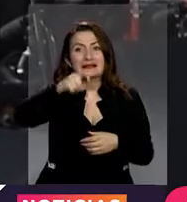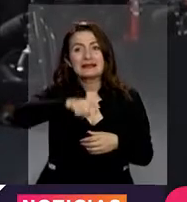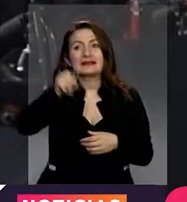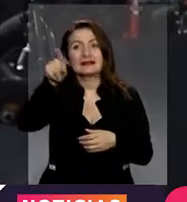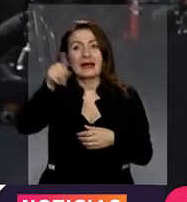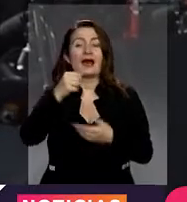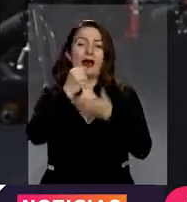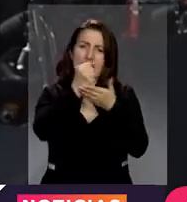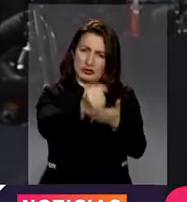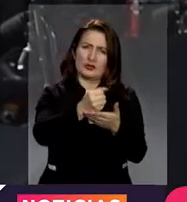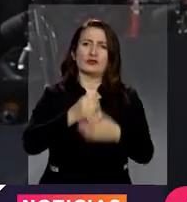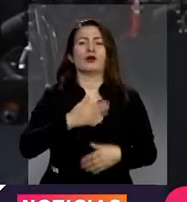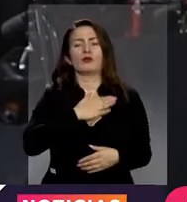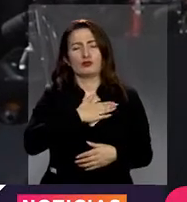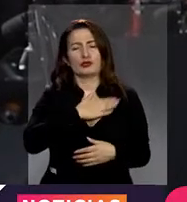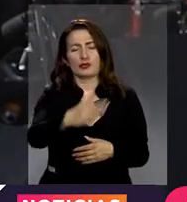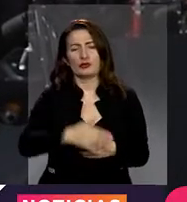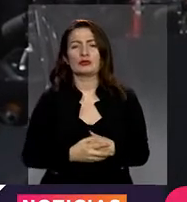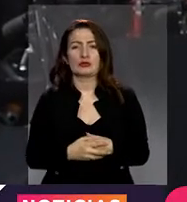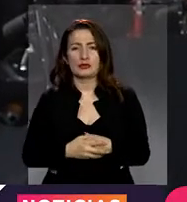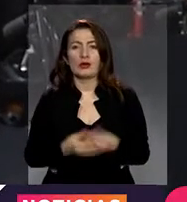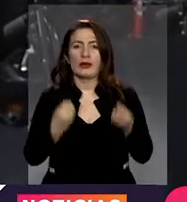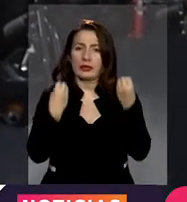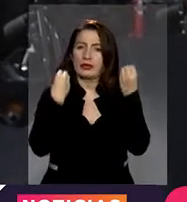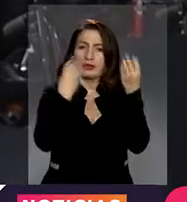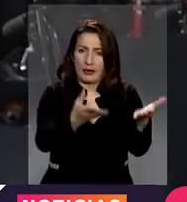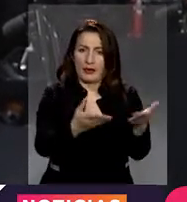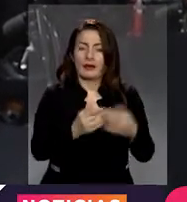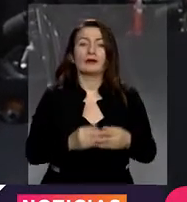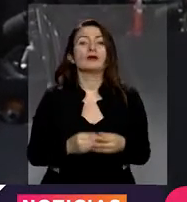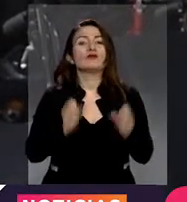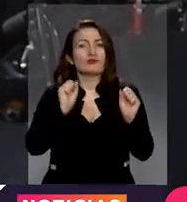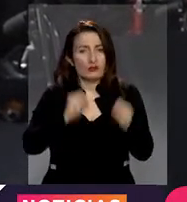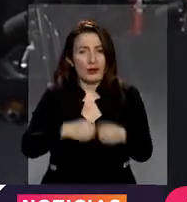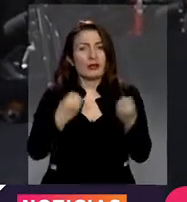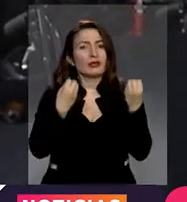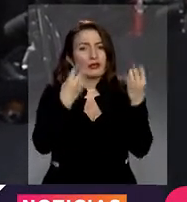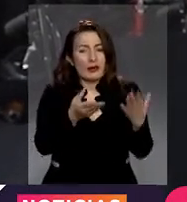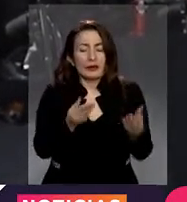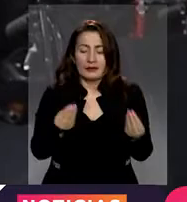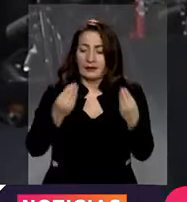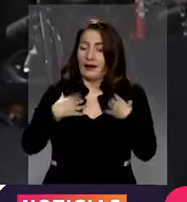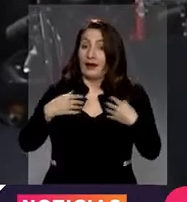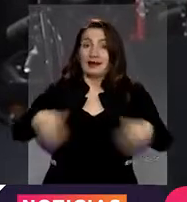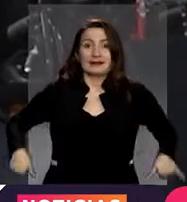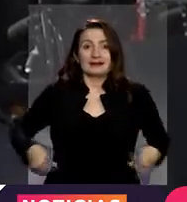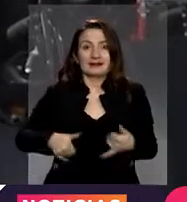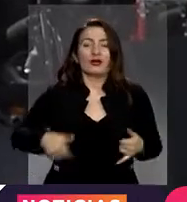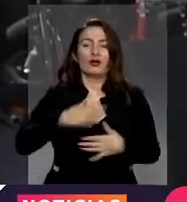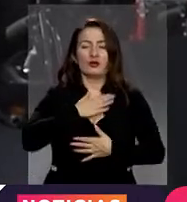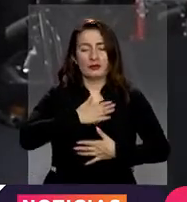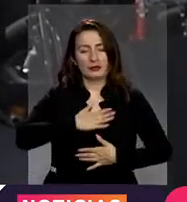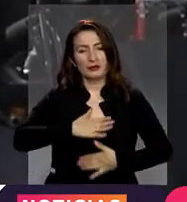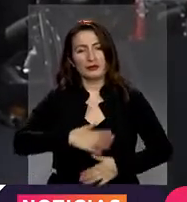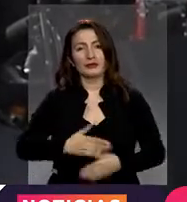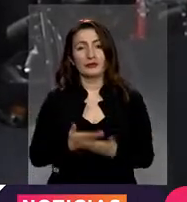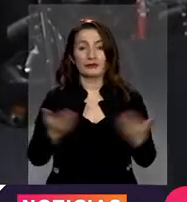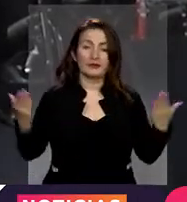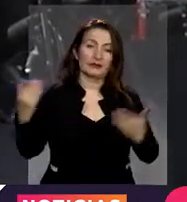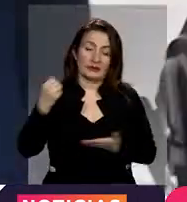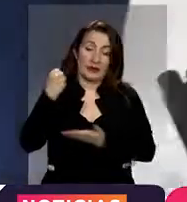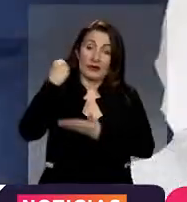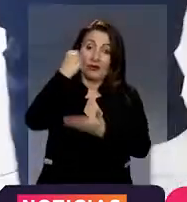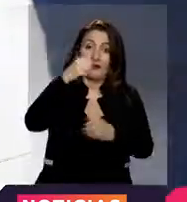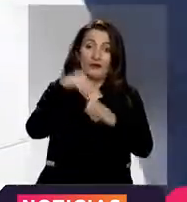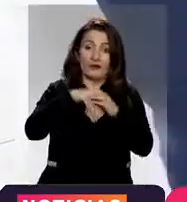estas ayudas de manera prioritaria puedan recibir un bienestar a través de la ejecución de los recursos del Fondo de